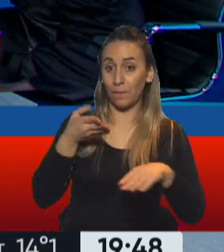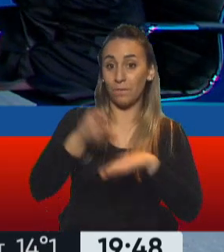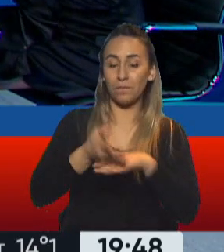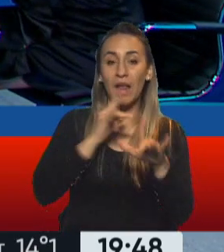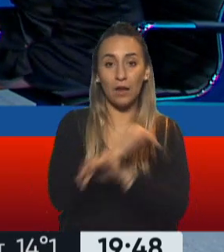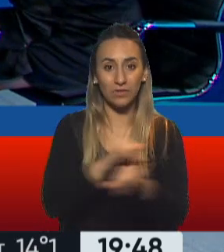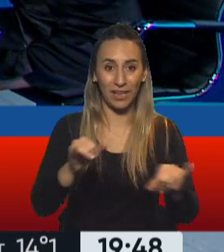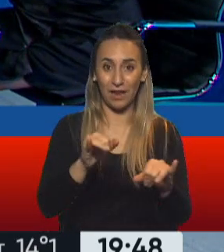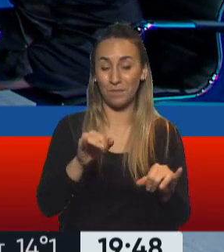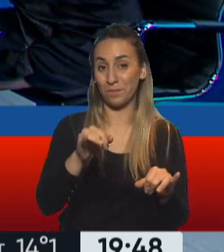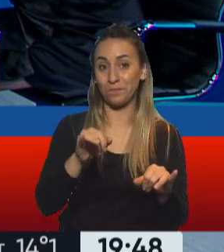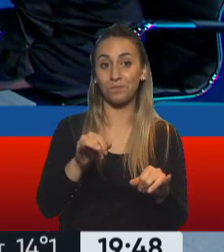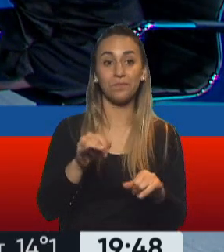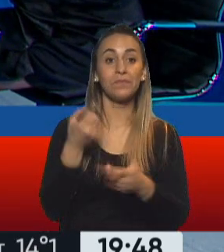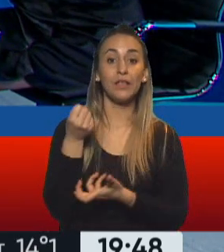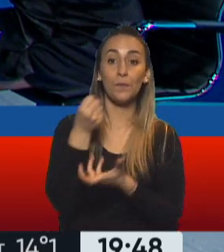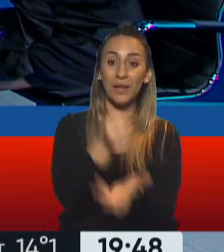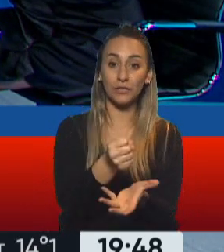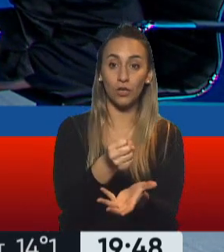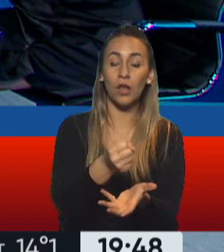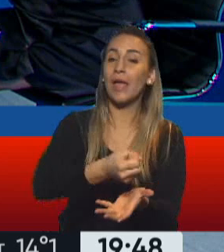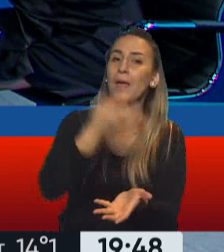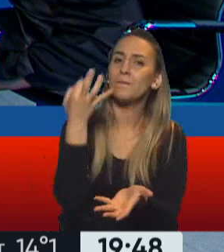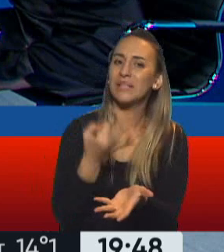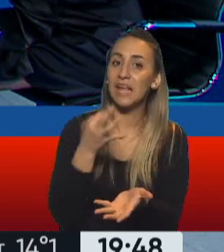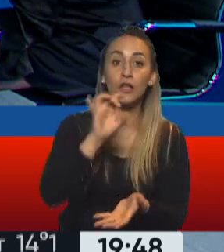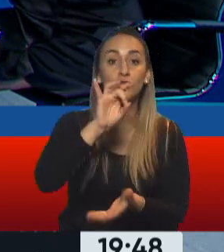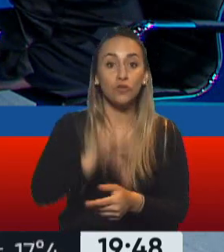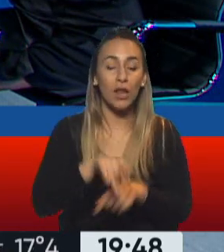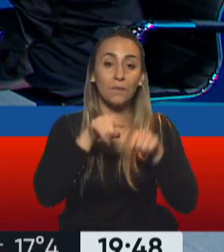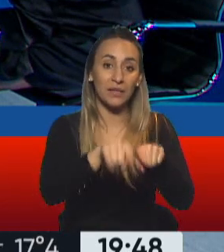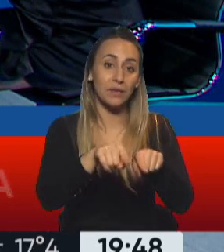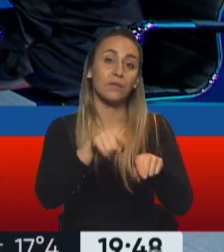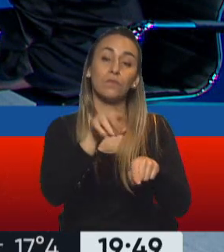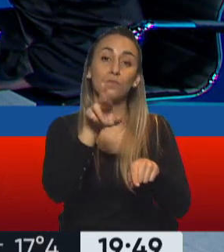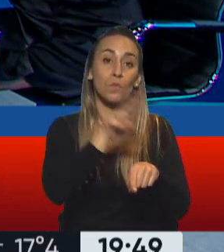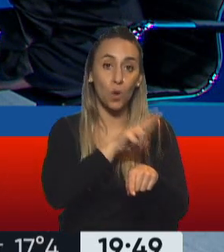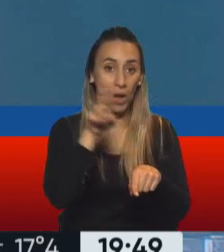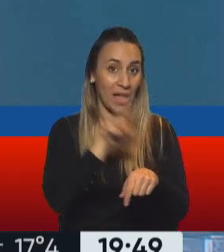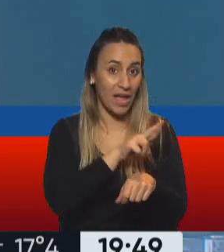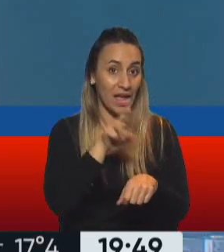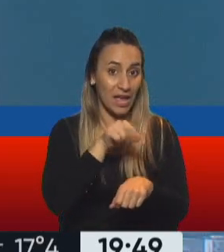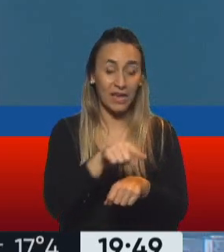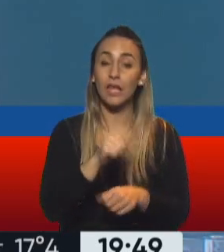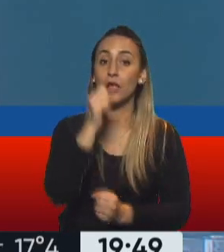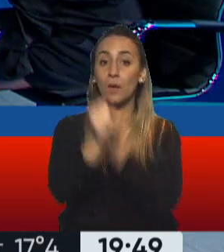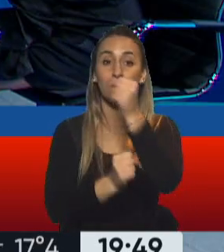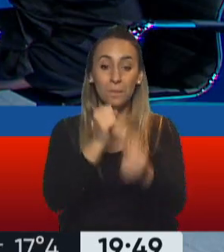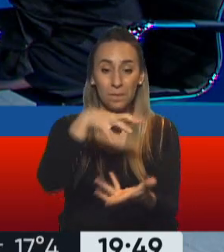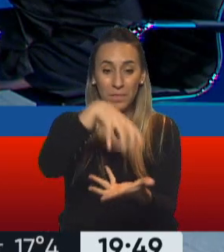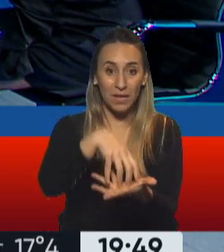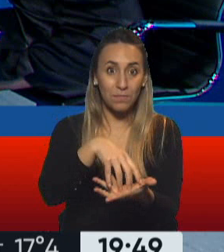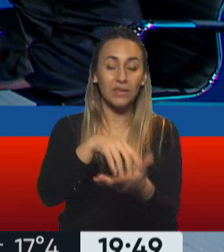que es una línea de inversión exclusiva sólo que pueden tomar mujeres son pymes lideradas por mujeres